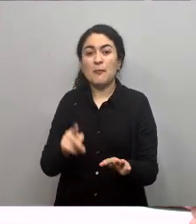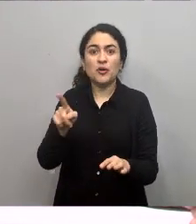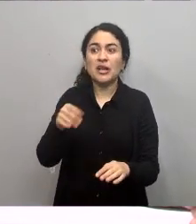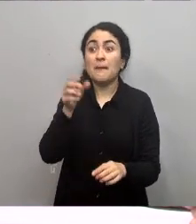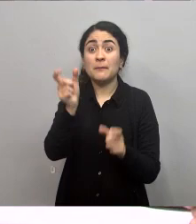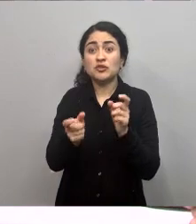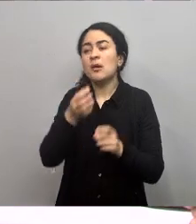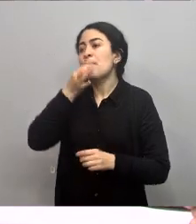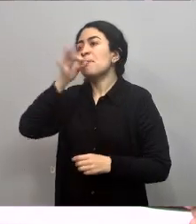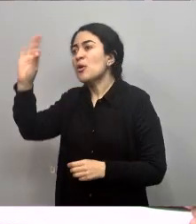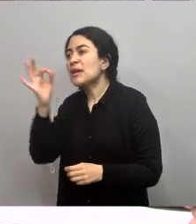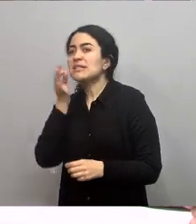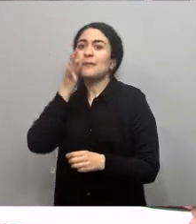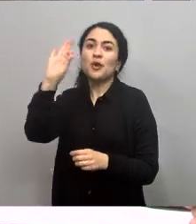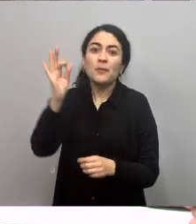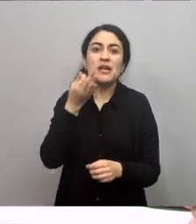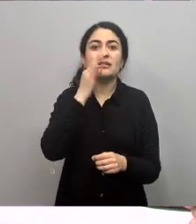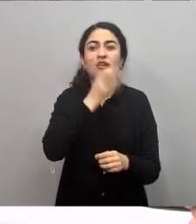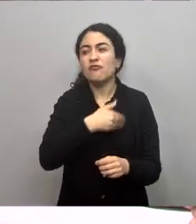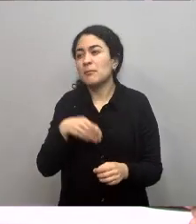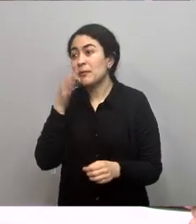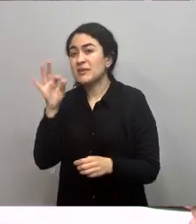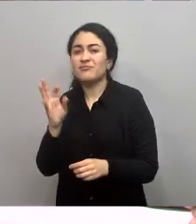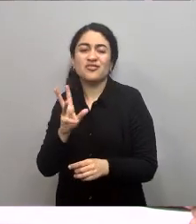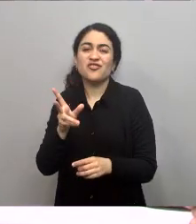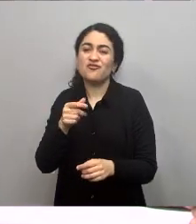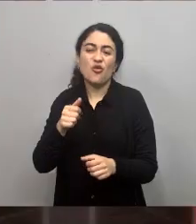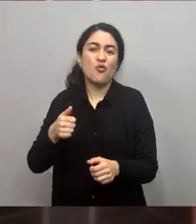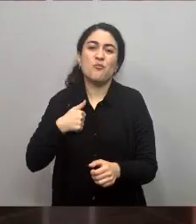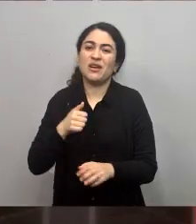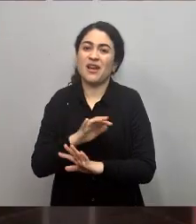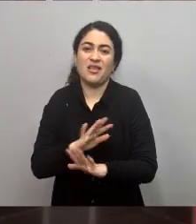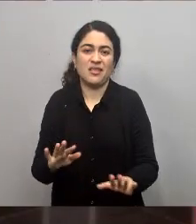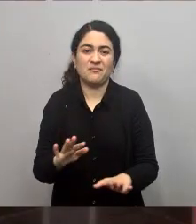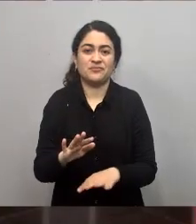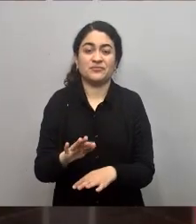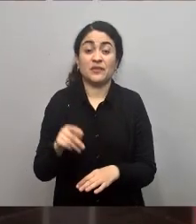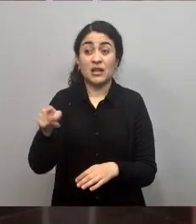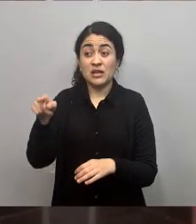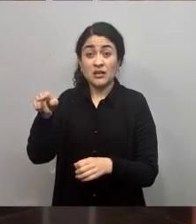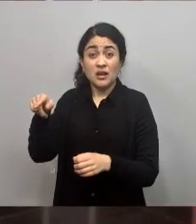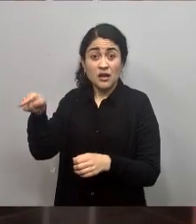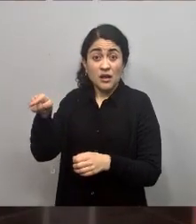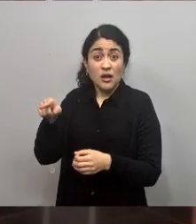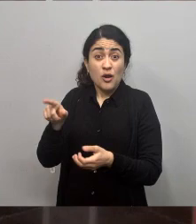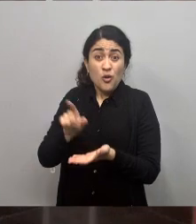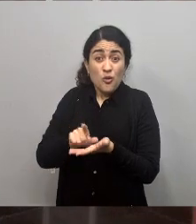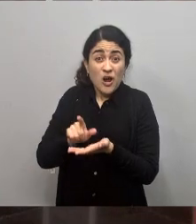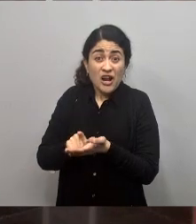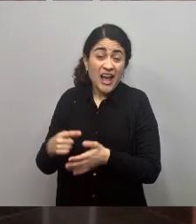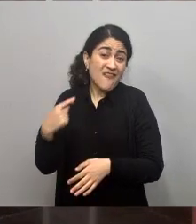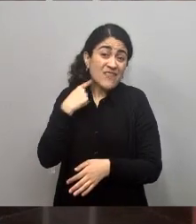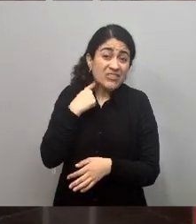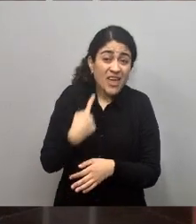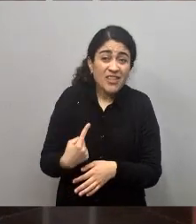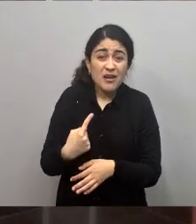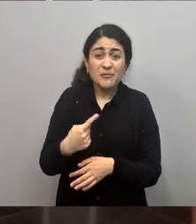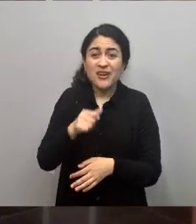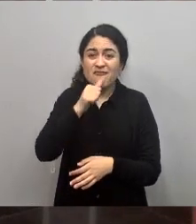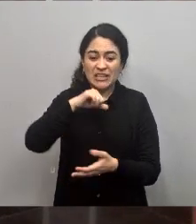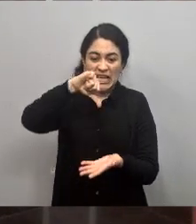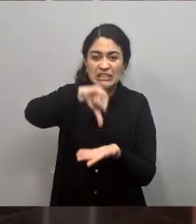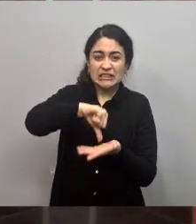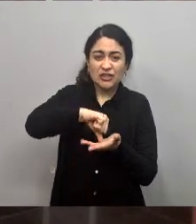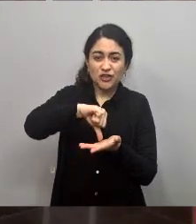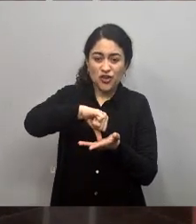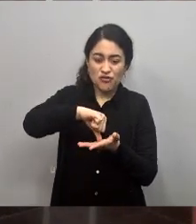promesas y no se ha cumplido absolutamente nada. Fíjate que es la zona más afectada, además, por la falta de alcantarillado. Exacto. O